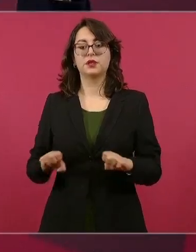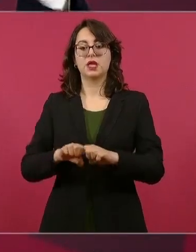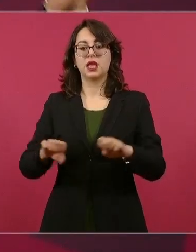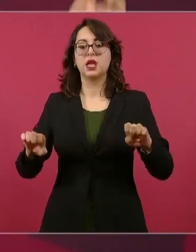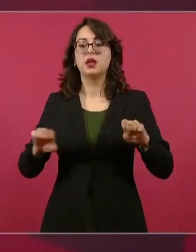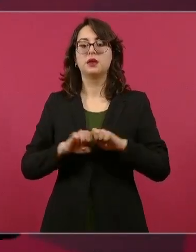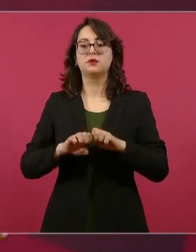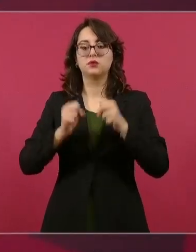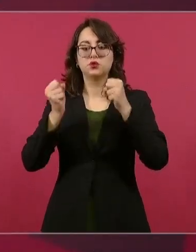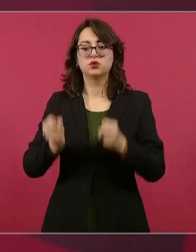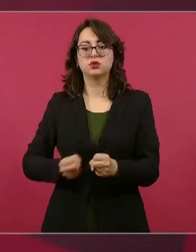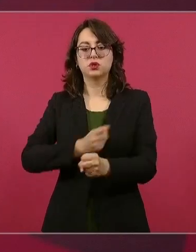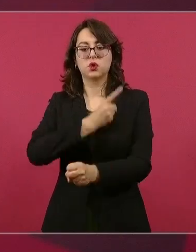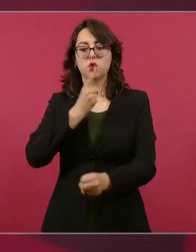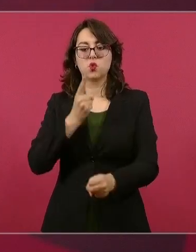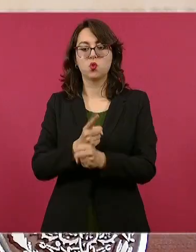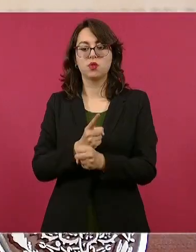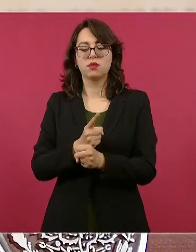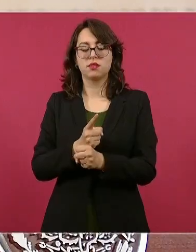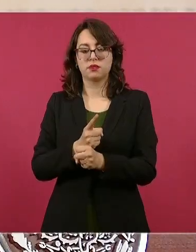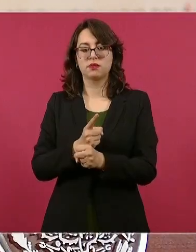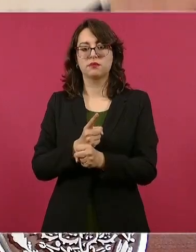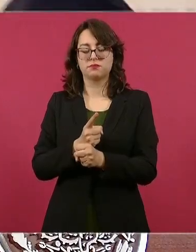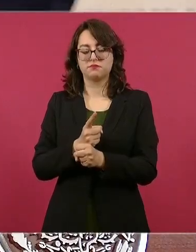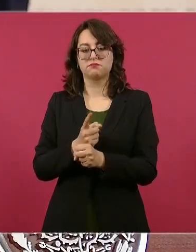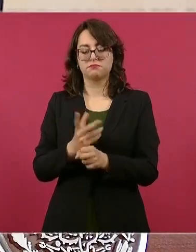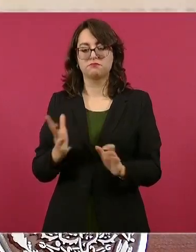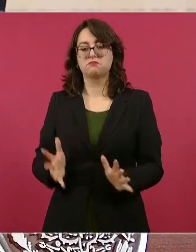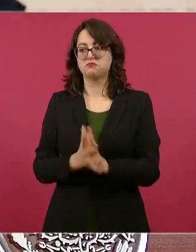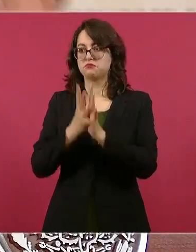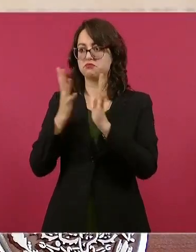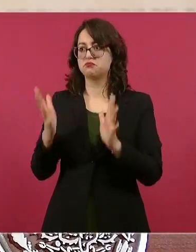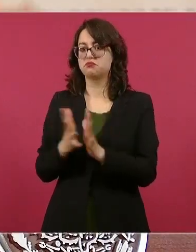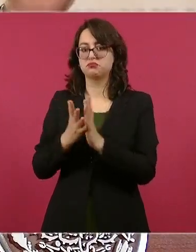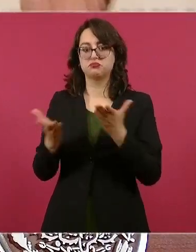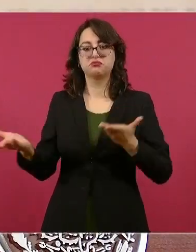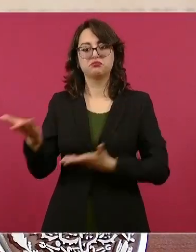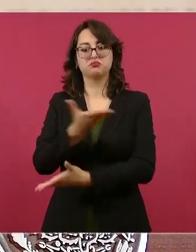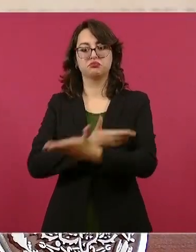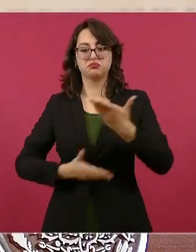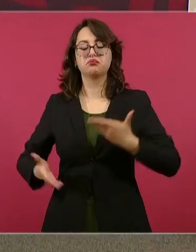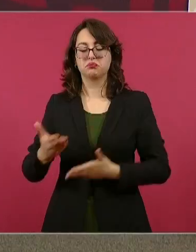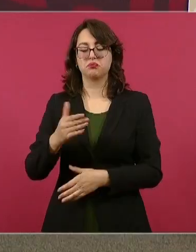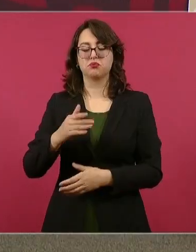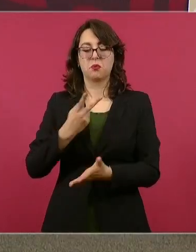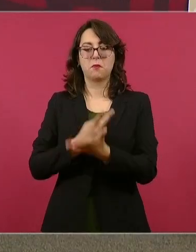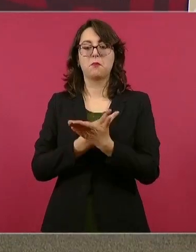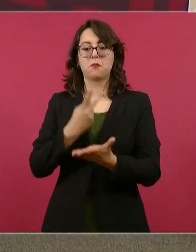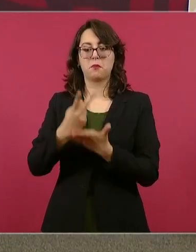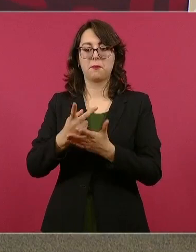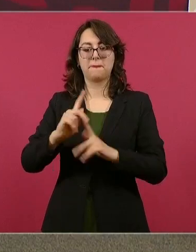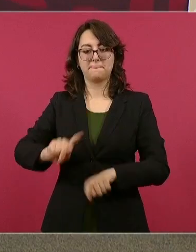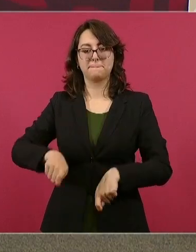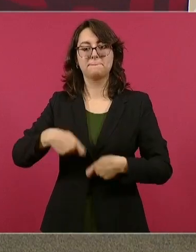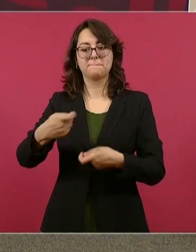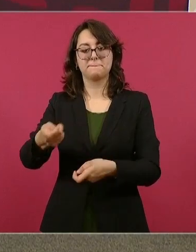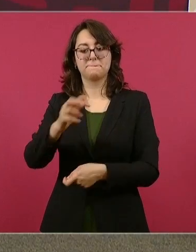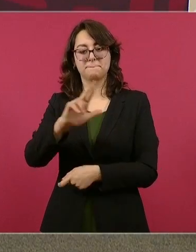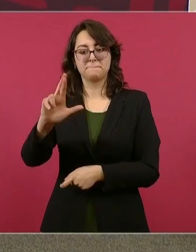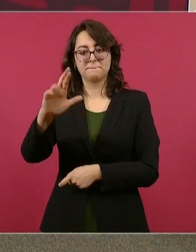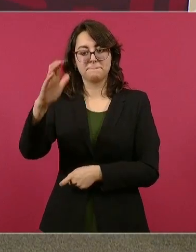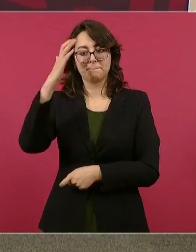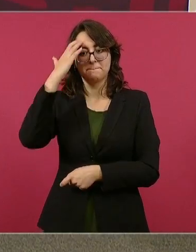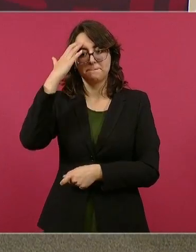seguridad pública, todos los que participan, son condecoraciones, entrega de